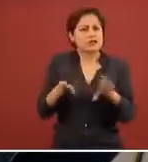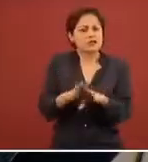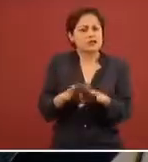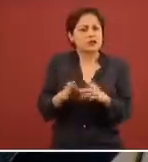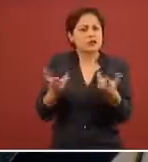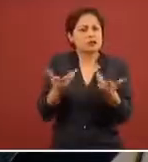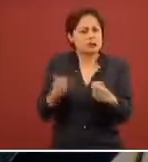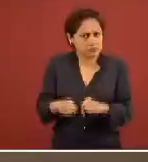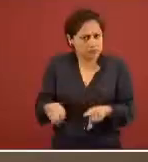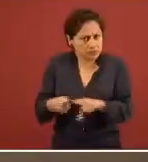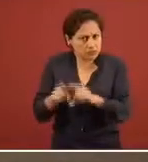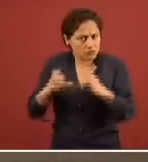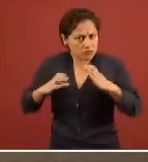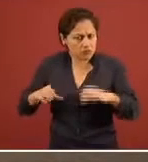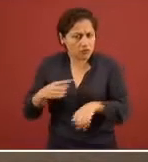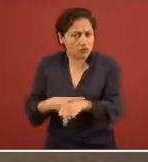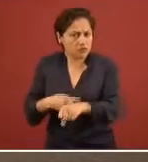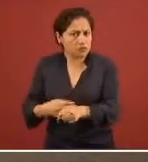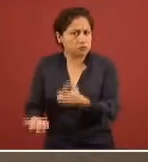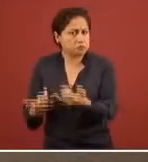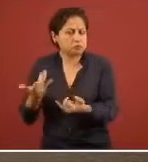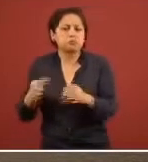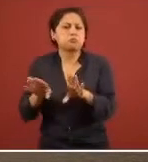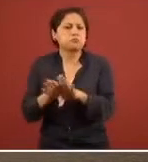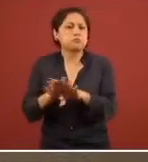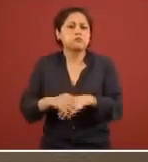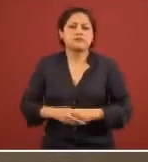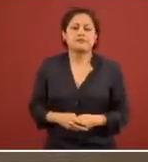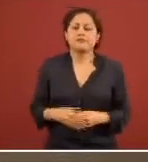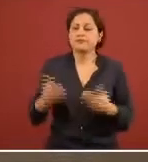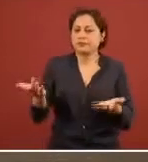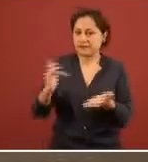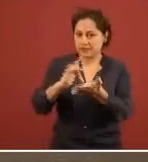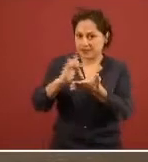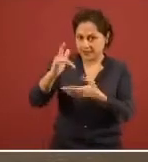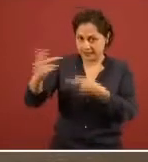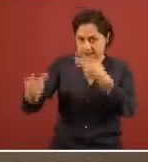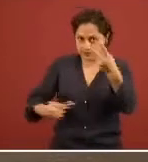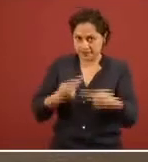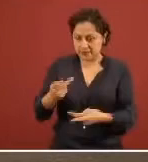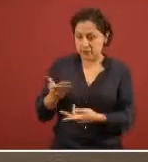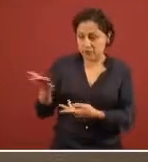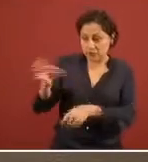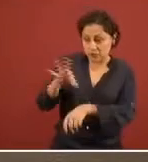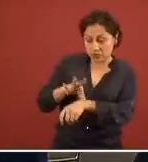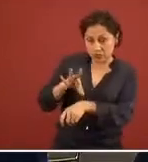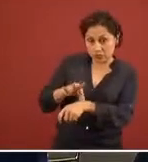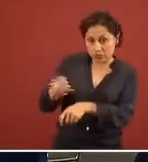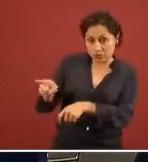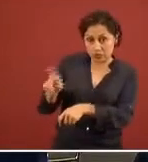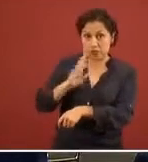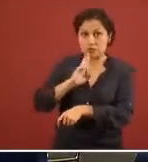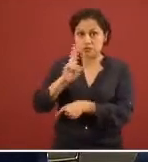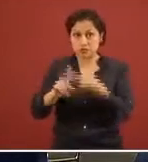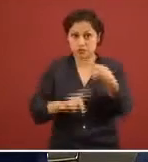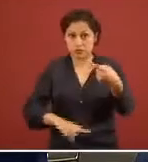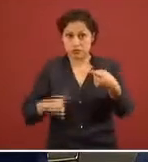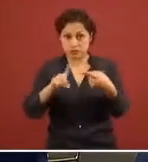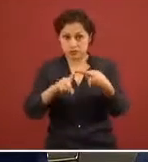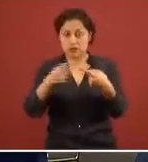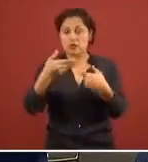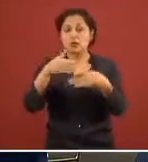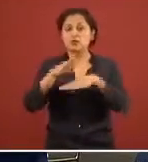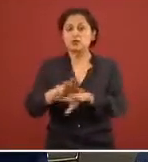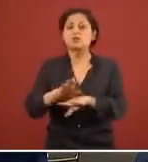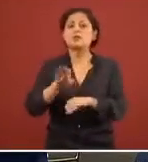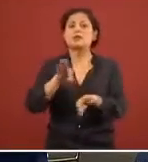Y pues bueno, eso. Muchas gracias por las preguntas. Le voy a pedir al doctor Borja si contesta la primera, sí, sobre suplencias,